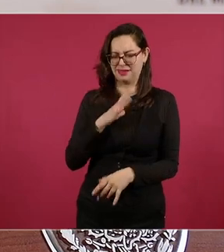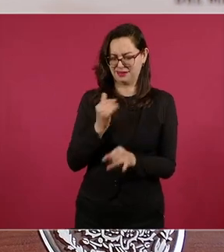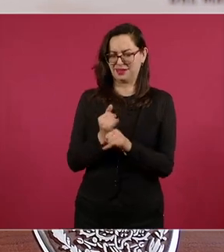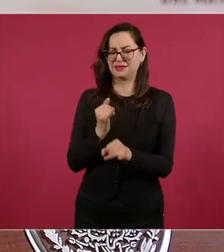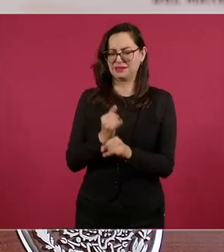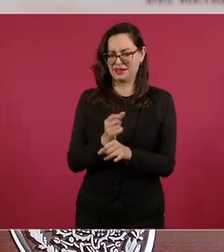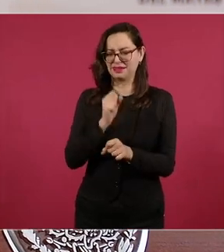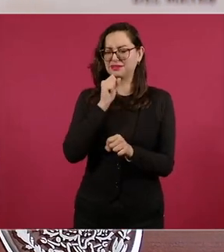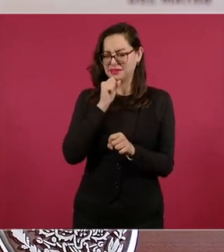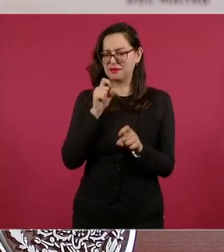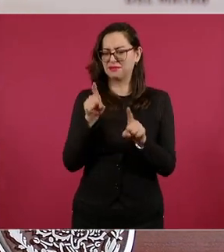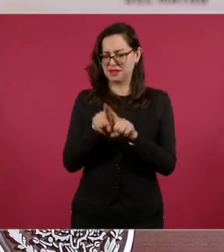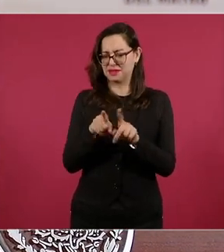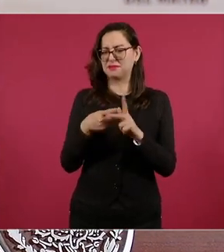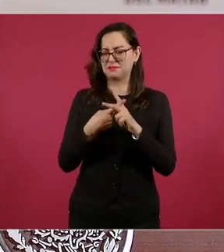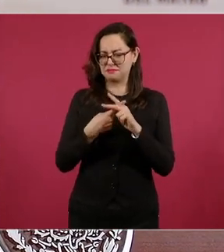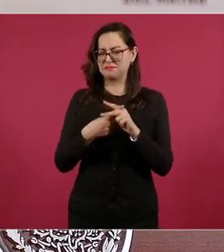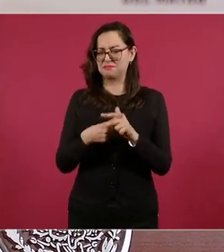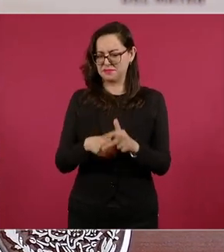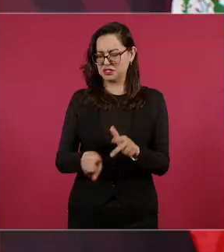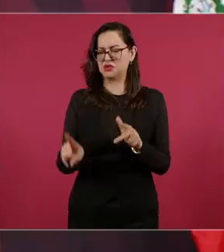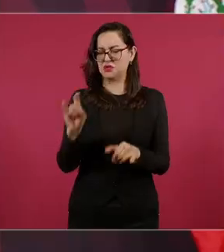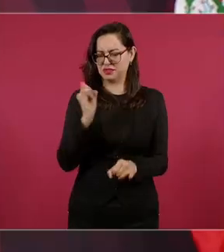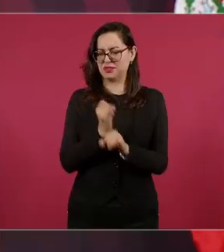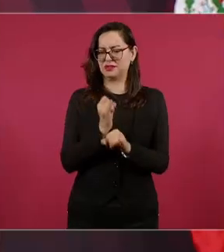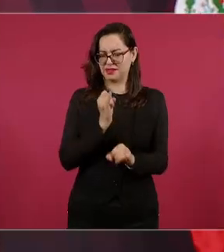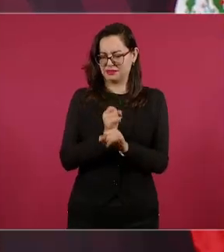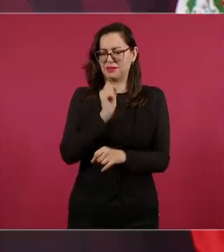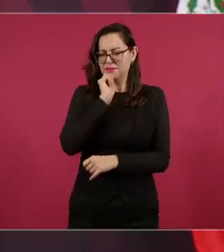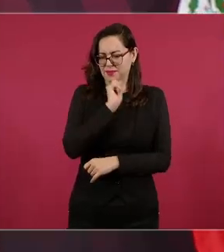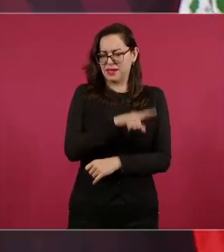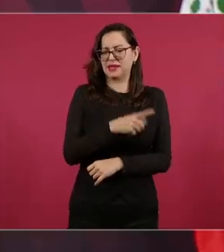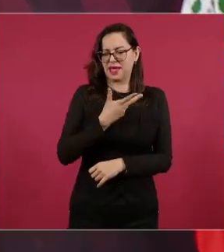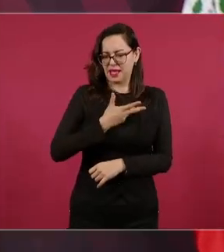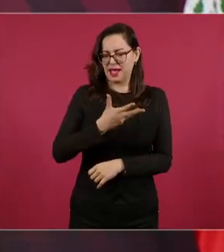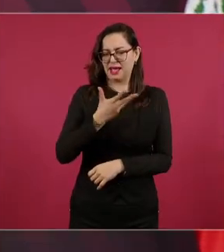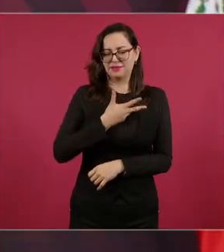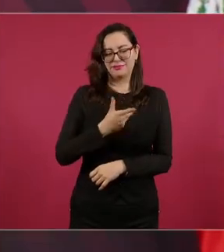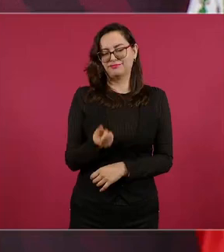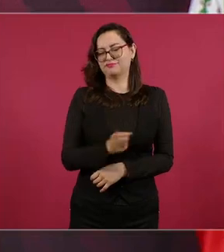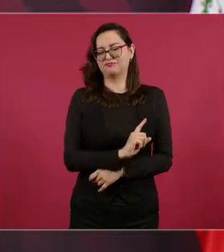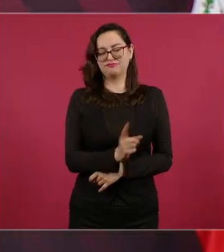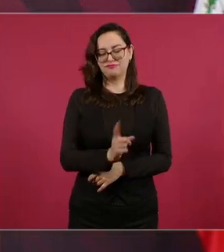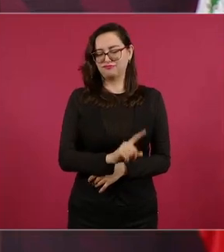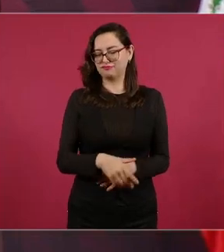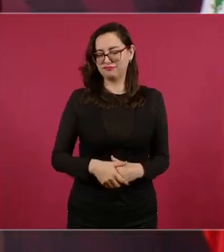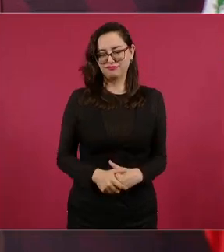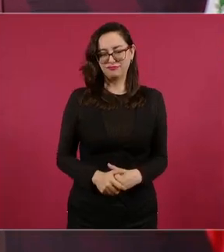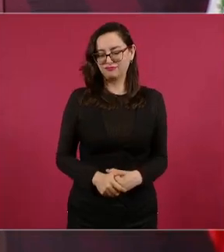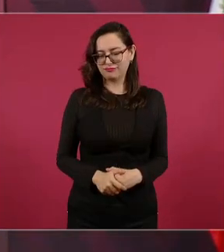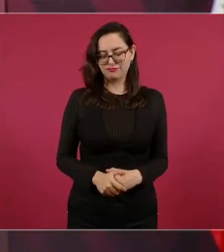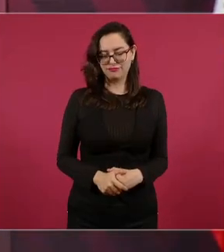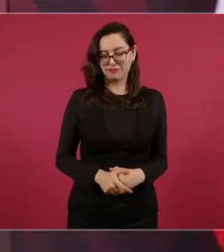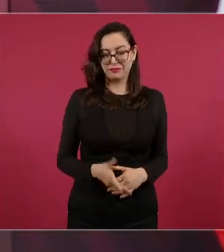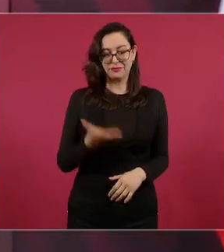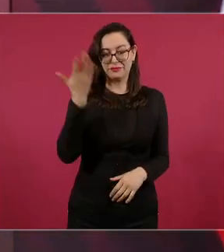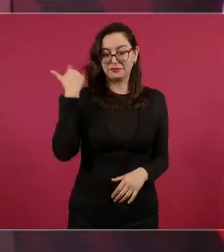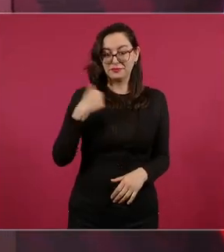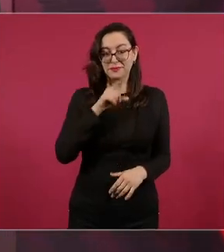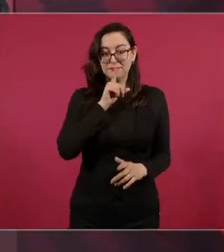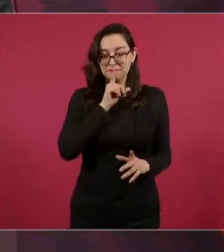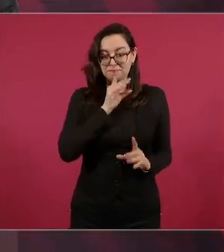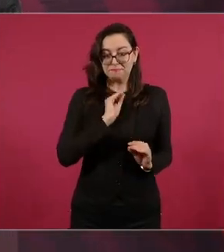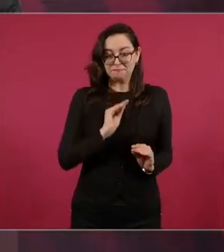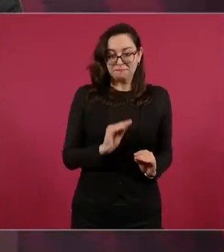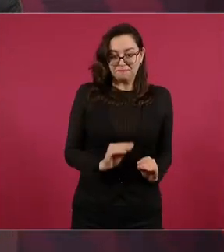ya habían iniciado las redes sociales no es que así